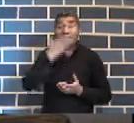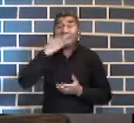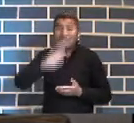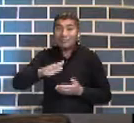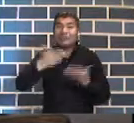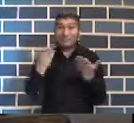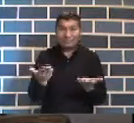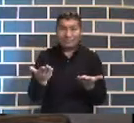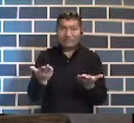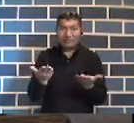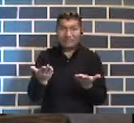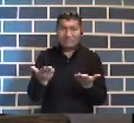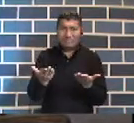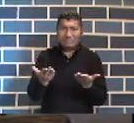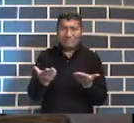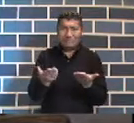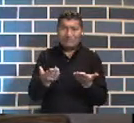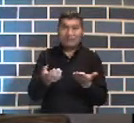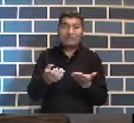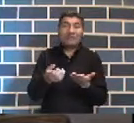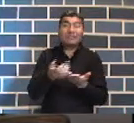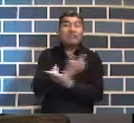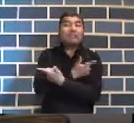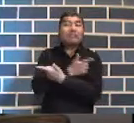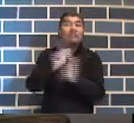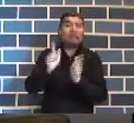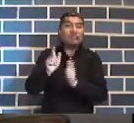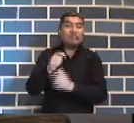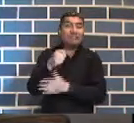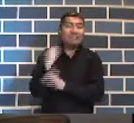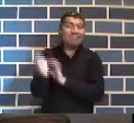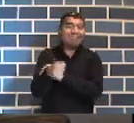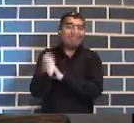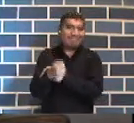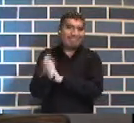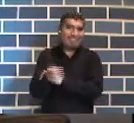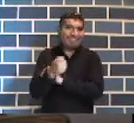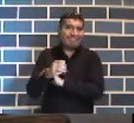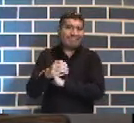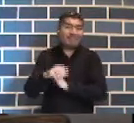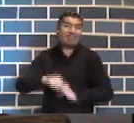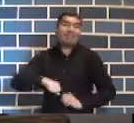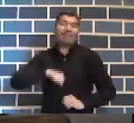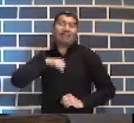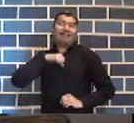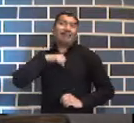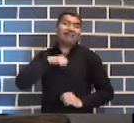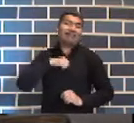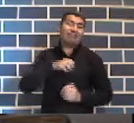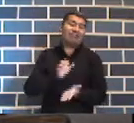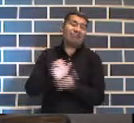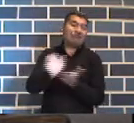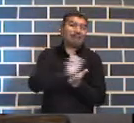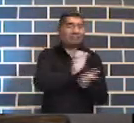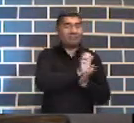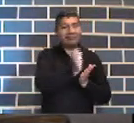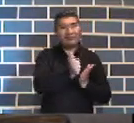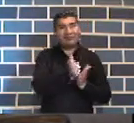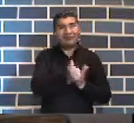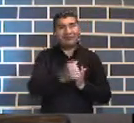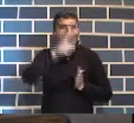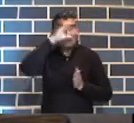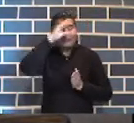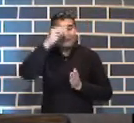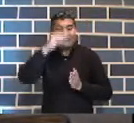existe es fruto de la libertad corrupta del hombre soberbio y egoísta del